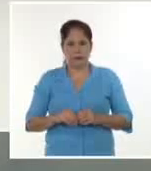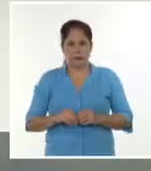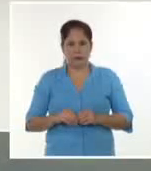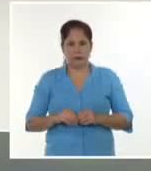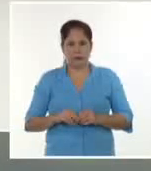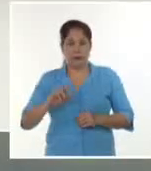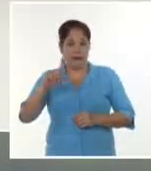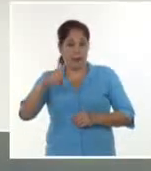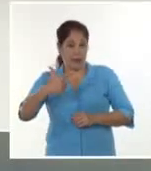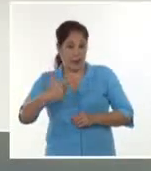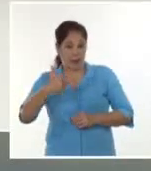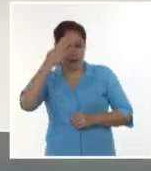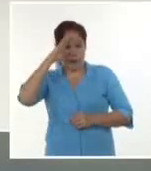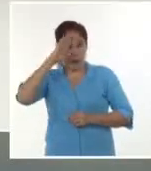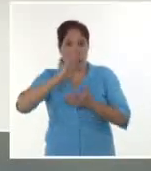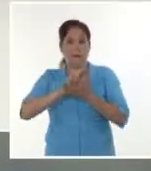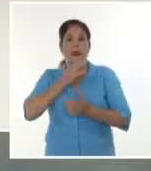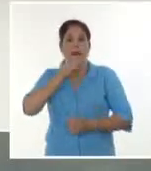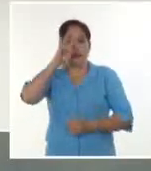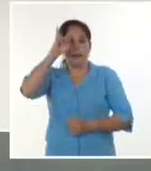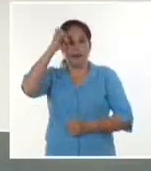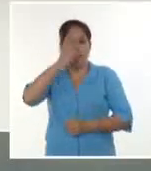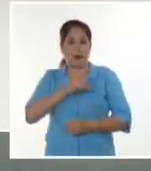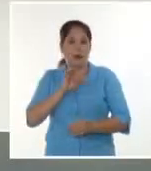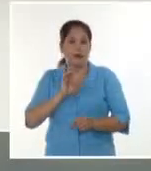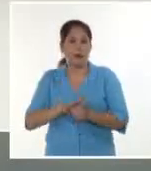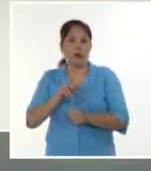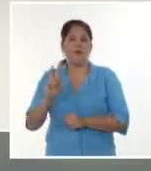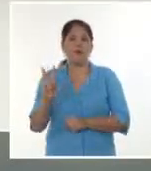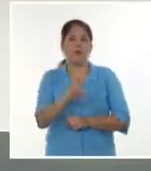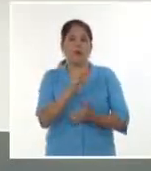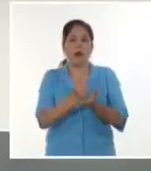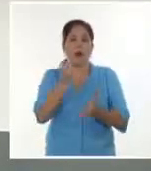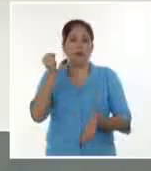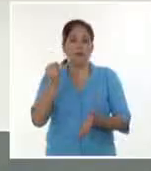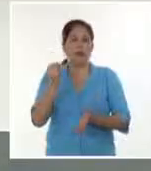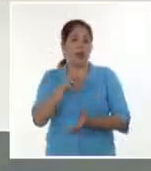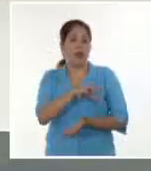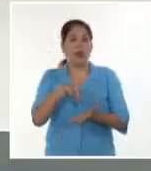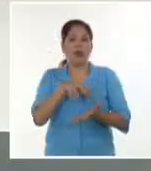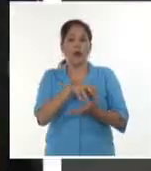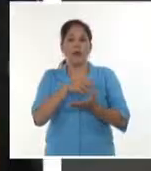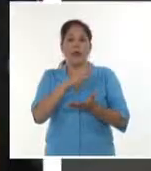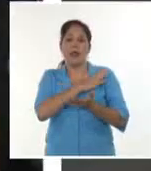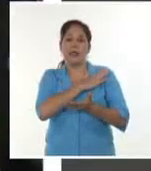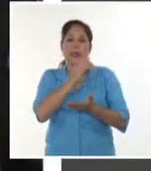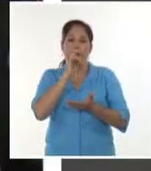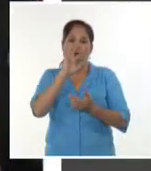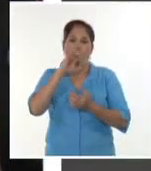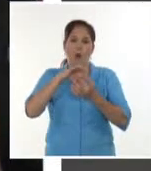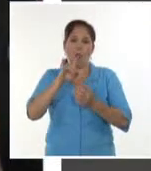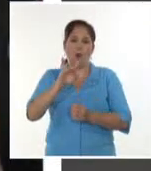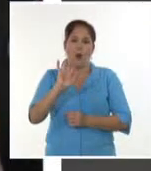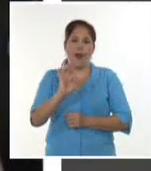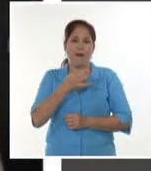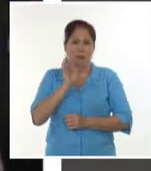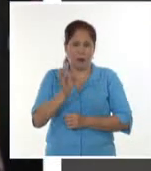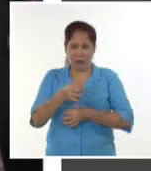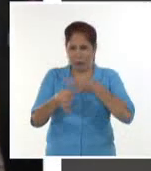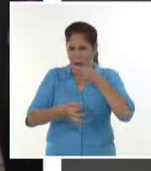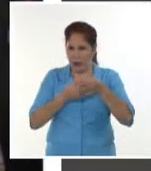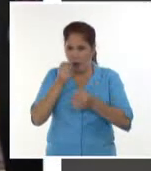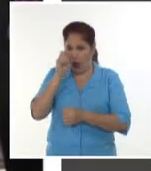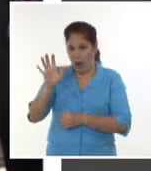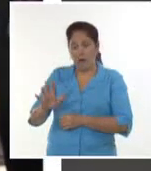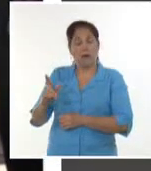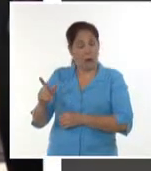El vicepresidente cubano Salvador Valdés Mesa inició hoy una visita oficial a la República de Zimbabue. Le dio la bienvenida a esa nación africana a su